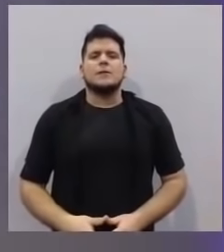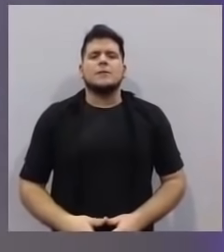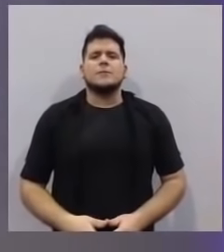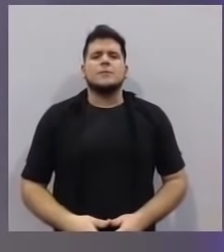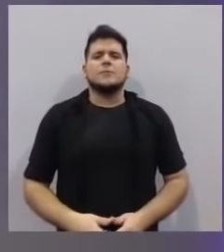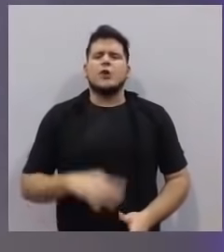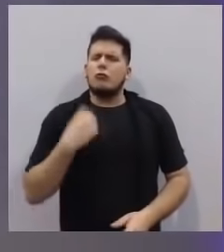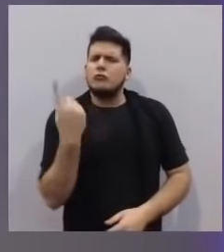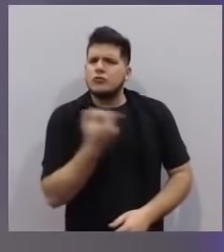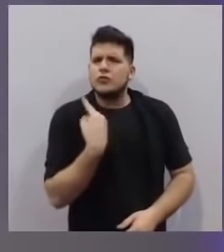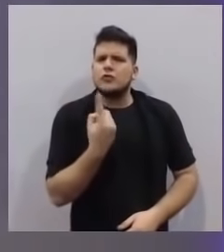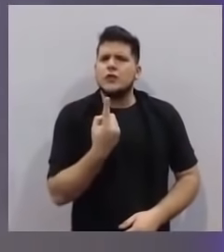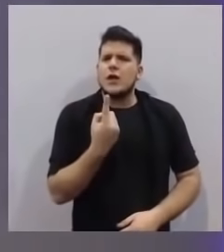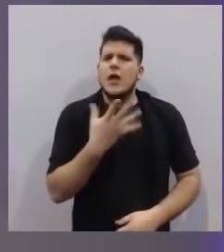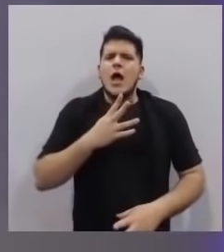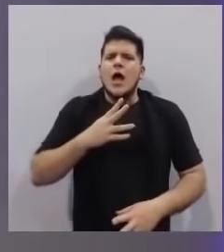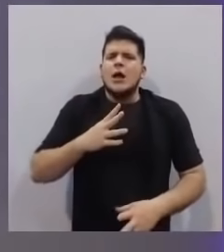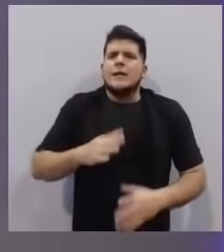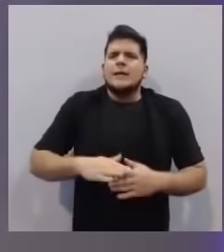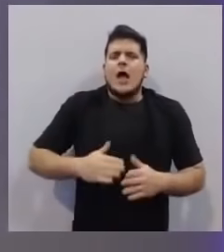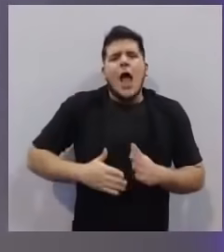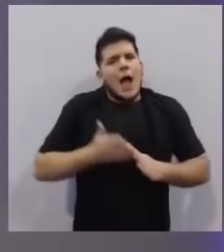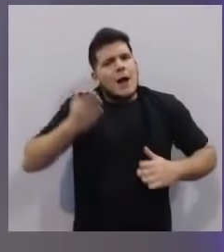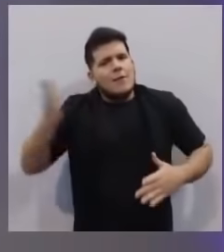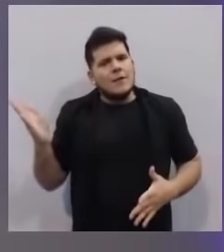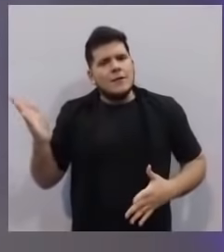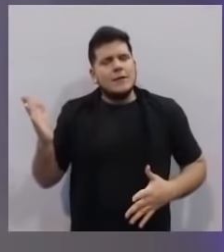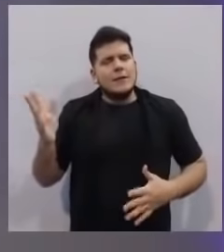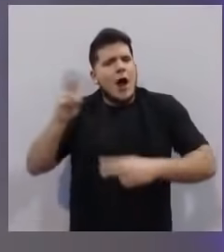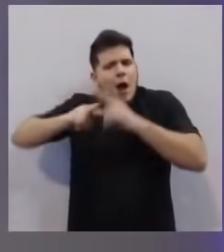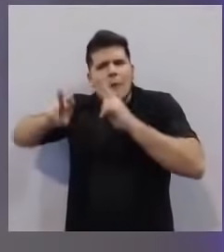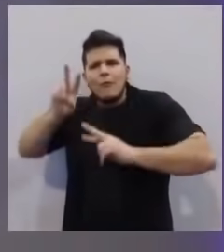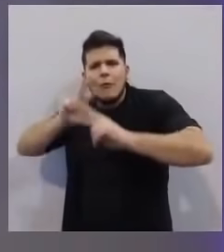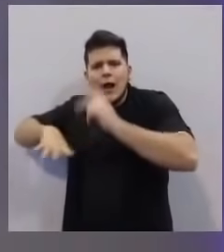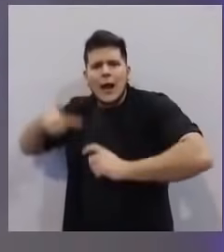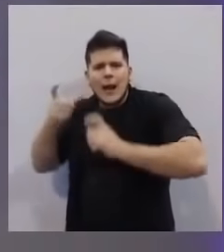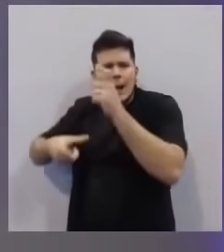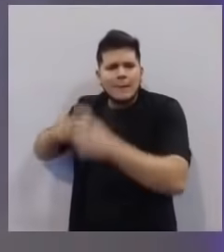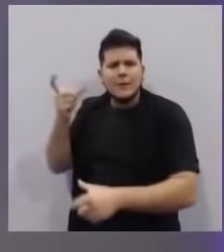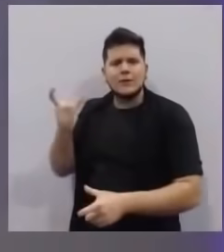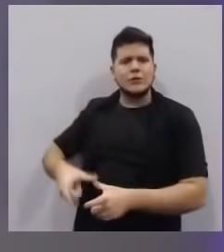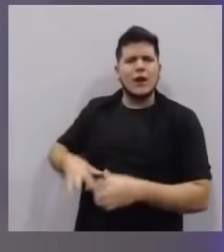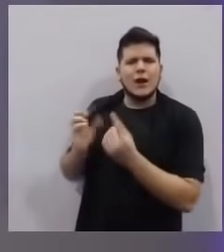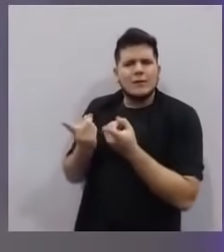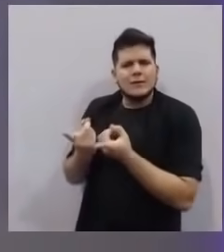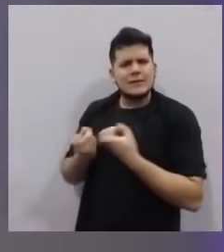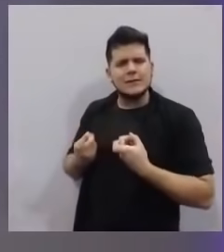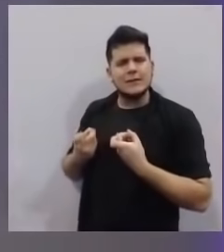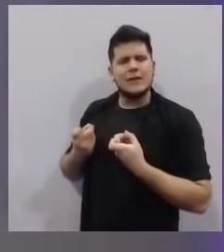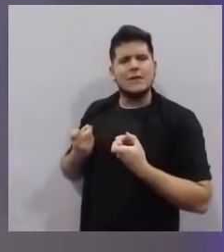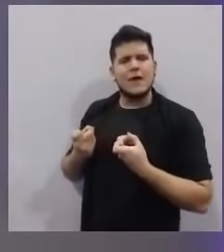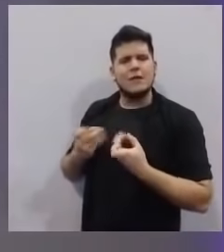a sanar a los enfermos a restaurar los matrimonios a reinstaurar a los jóvenes a dar cobertura a las